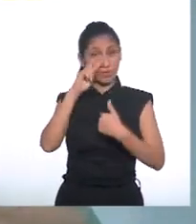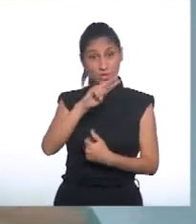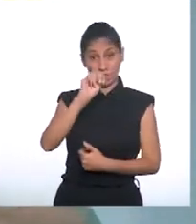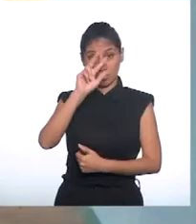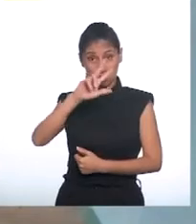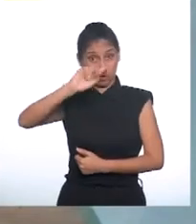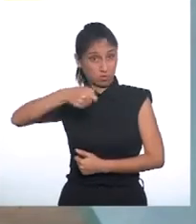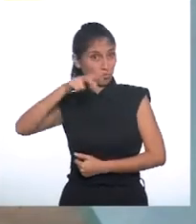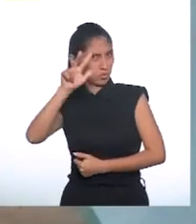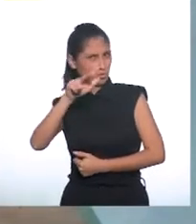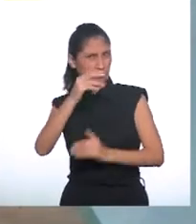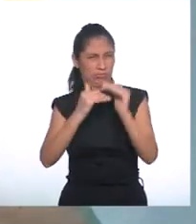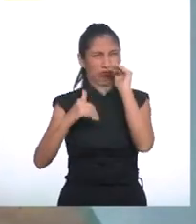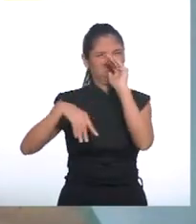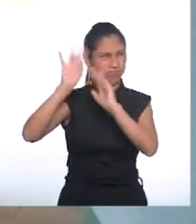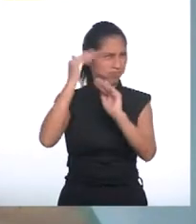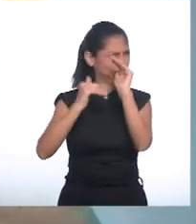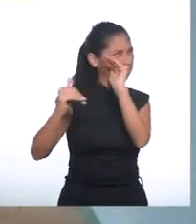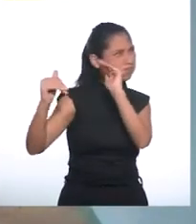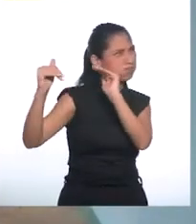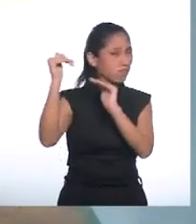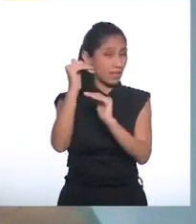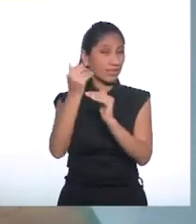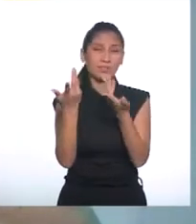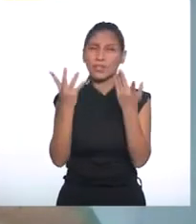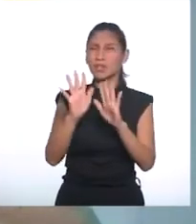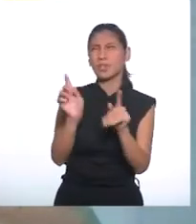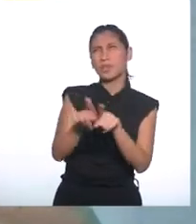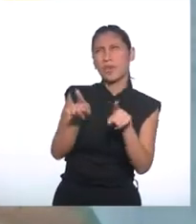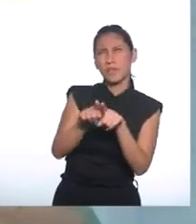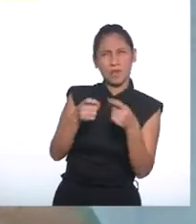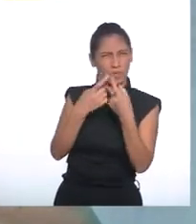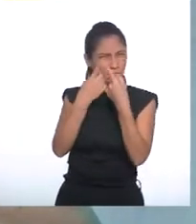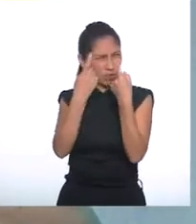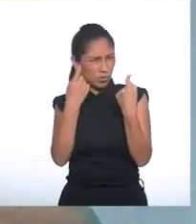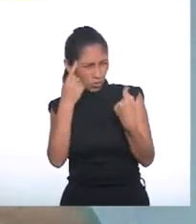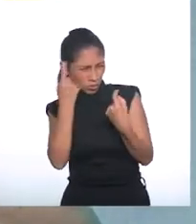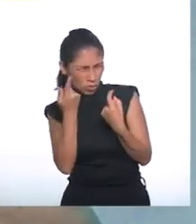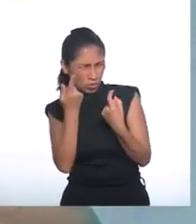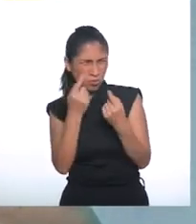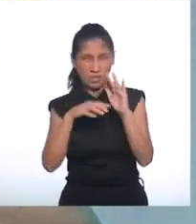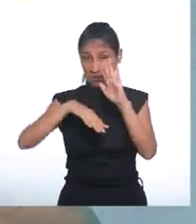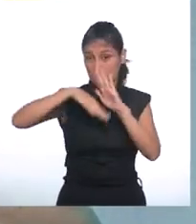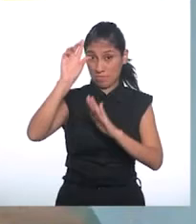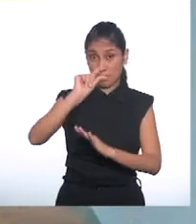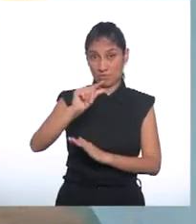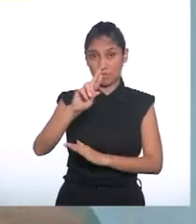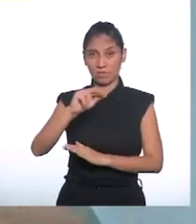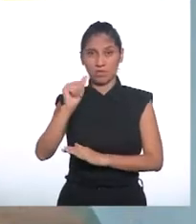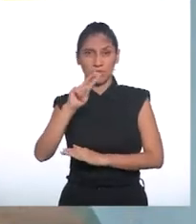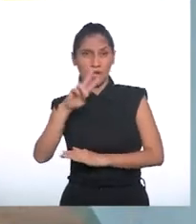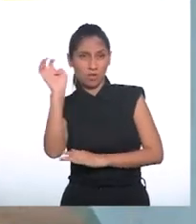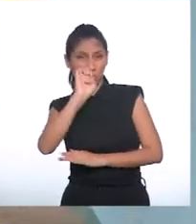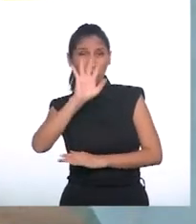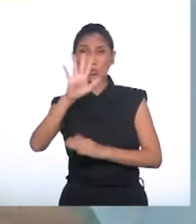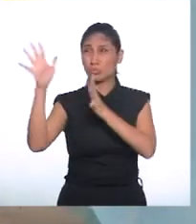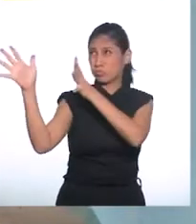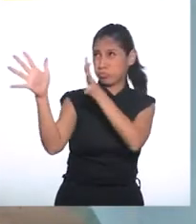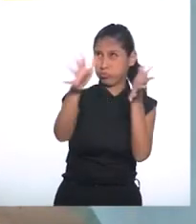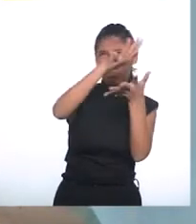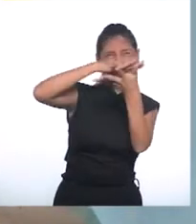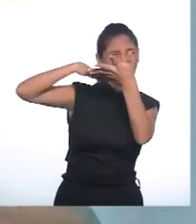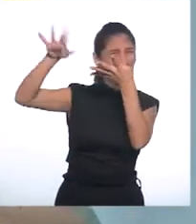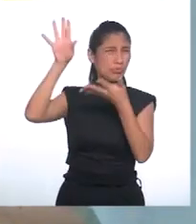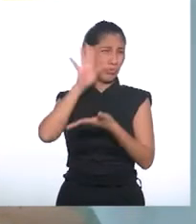valor más alto de la tabla. Me pregunto si además de tener el caso más grave en el reporte de calidad de aire, estaremos muy